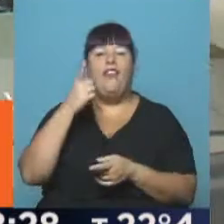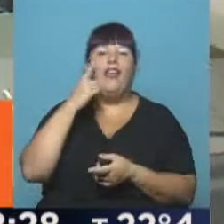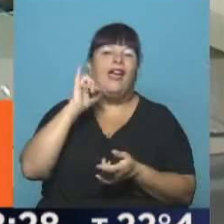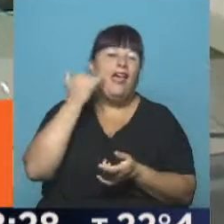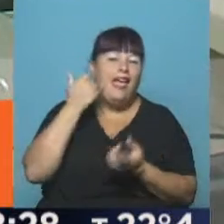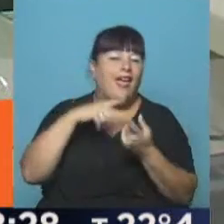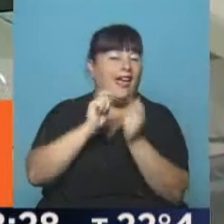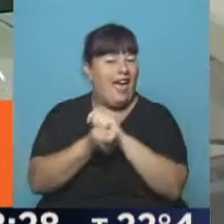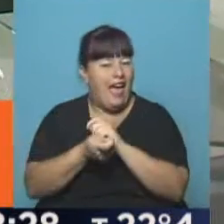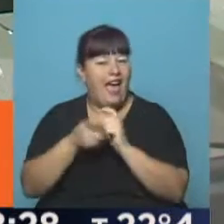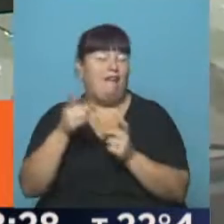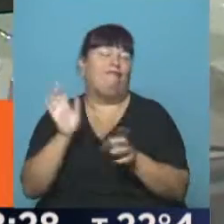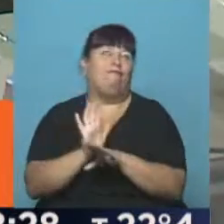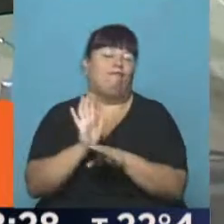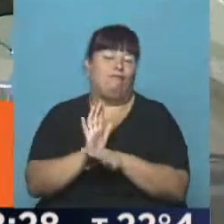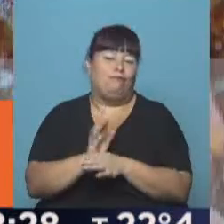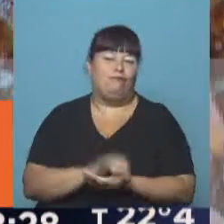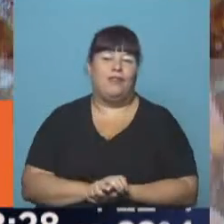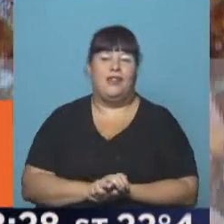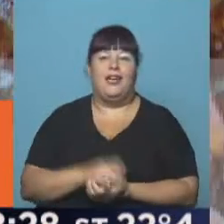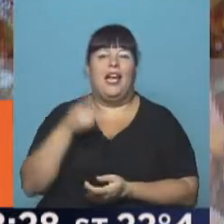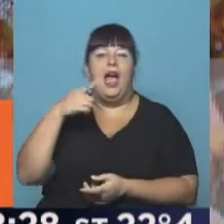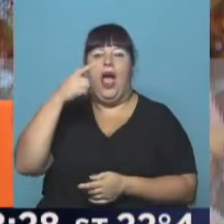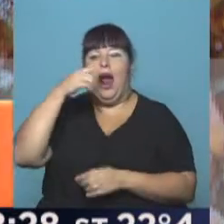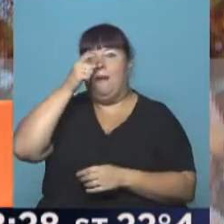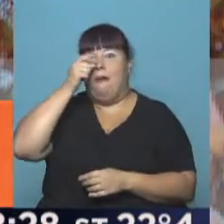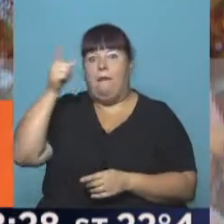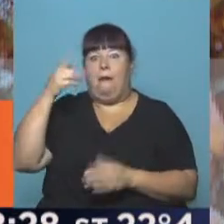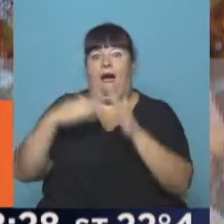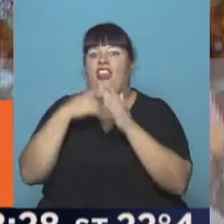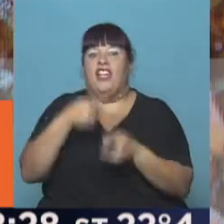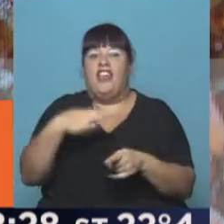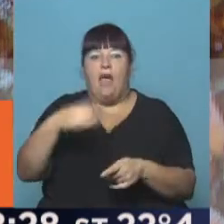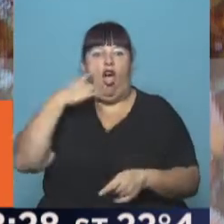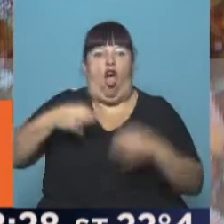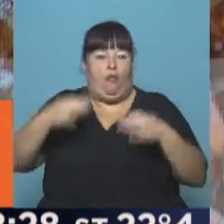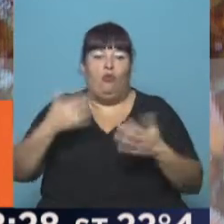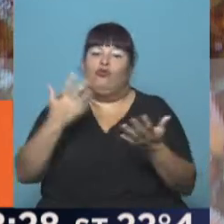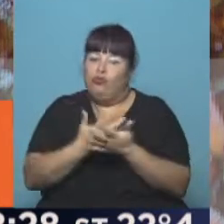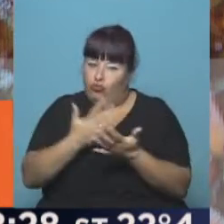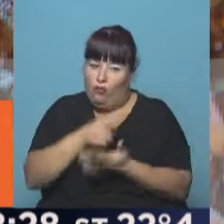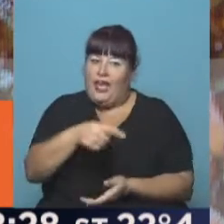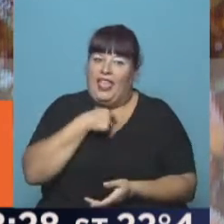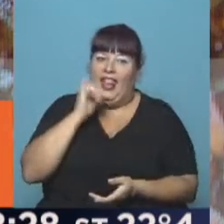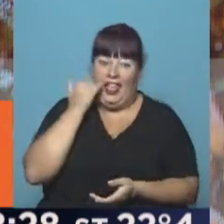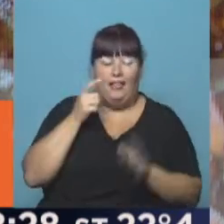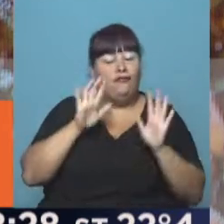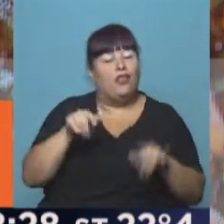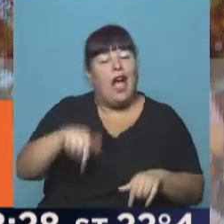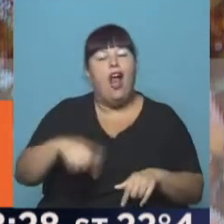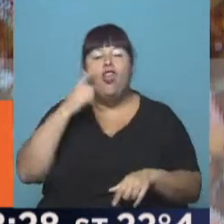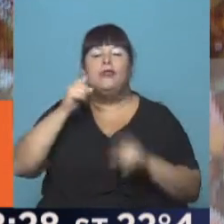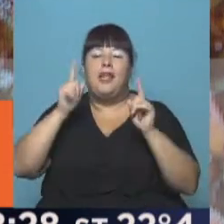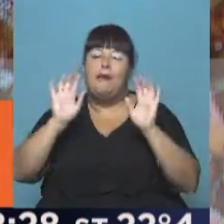sexualidad, digamos, requerida por el propio patriarcado, han sufrido muchísimo. Y es hora de que los